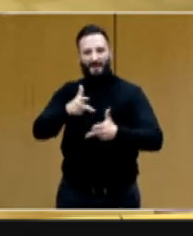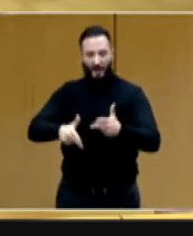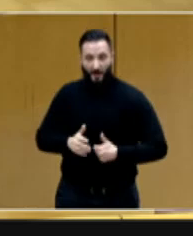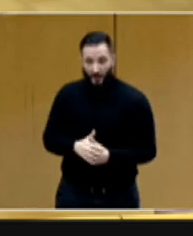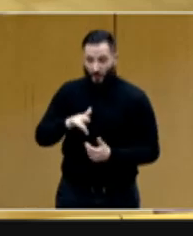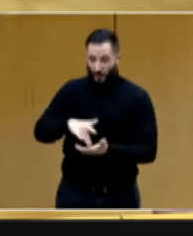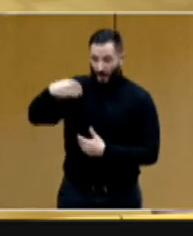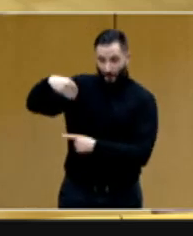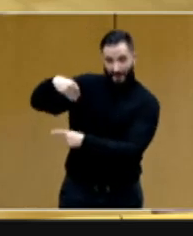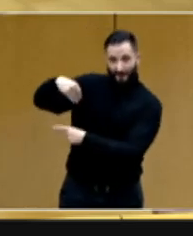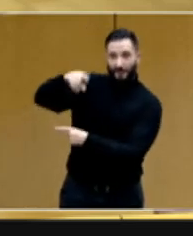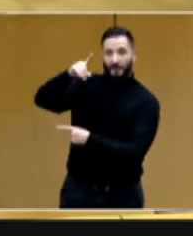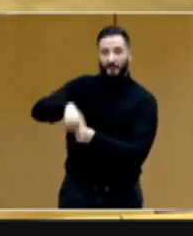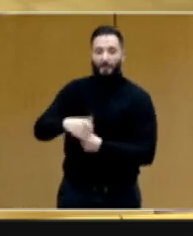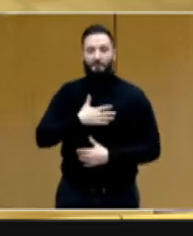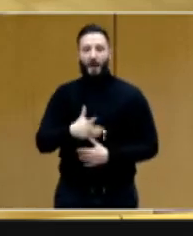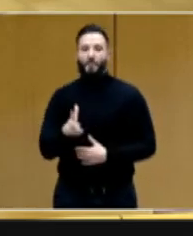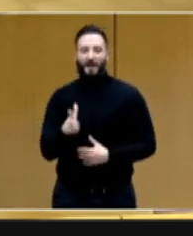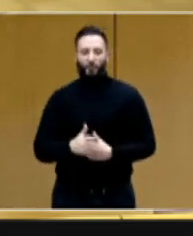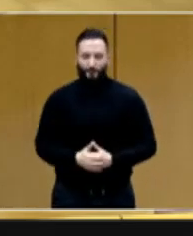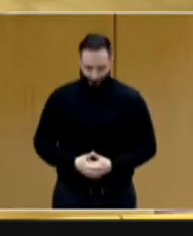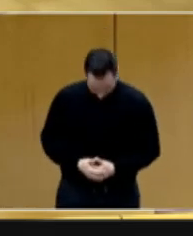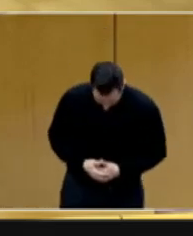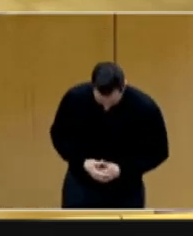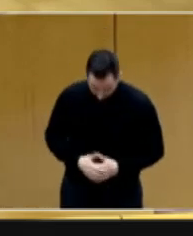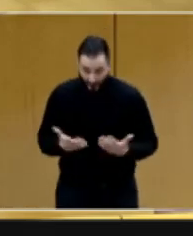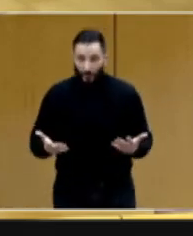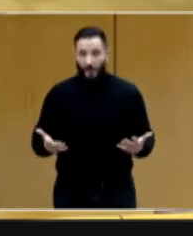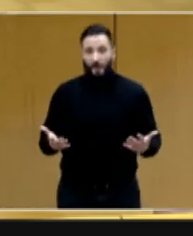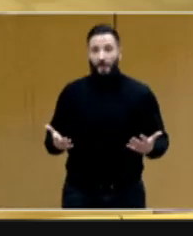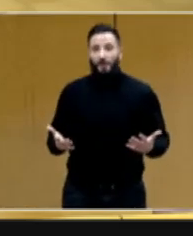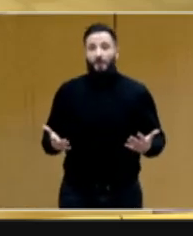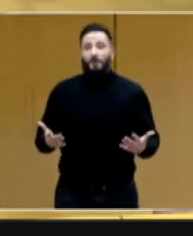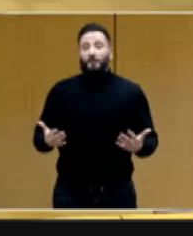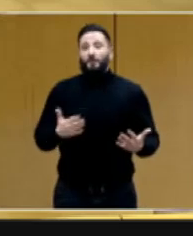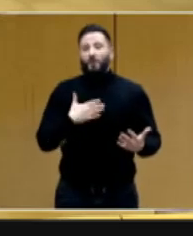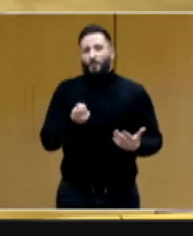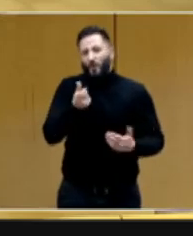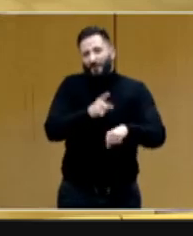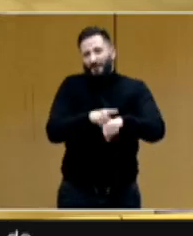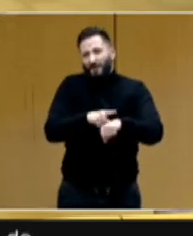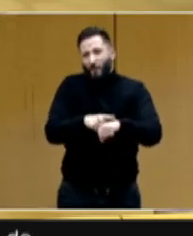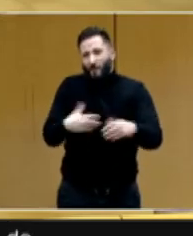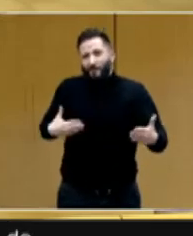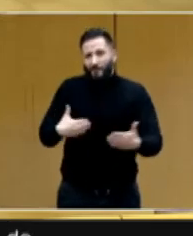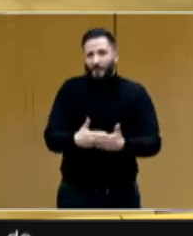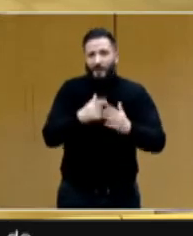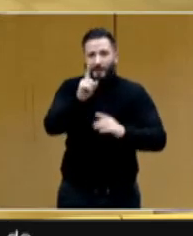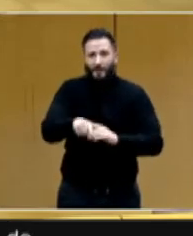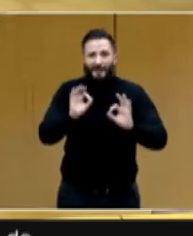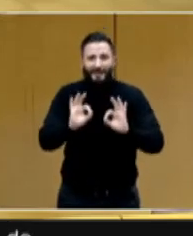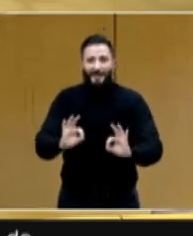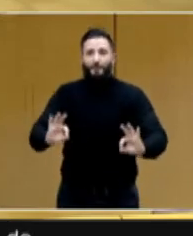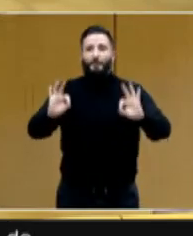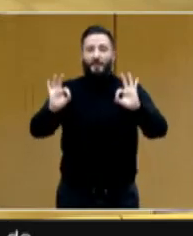vasca de derecho bueno yo voy a por cuestión de tiempos y de especialidades de la de las cuestiones